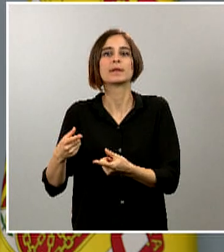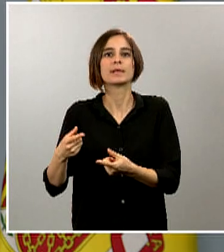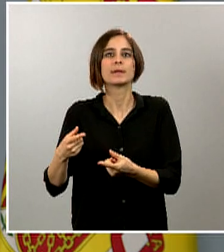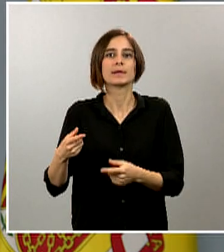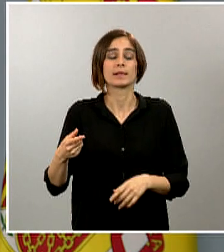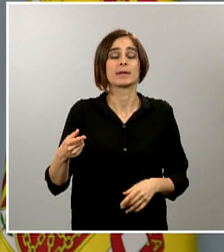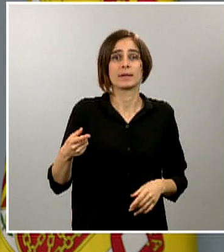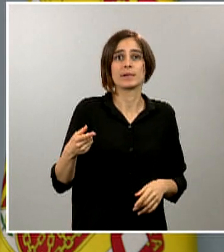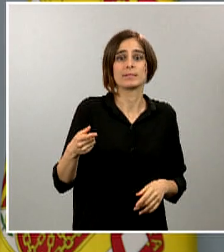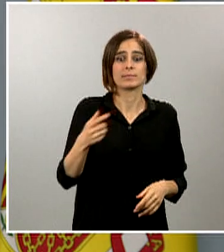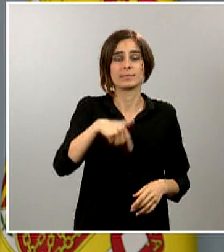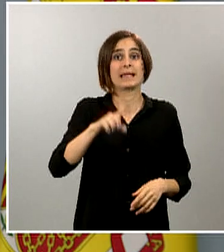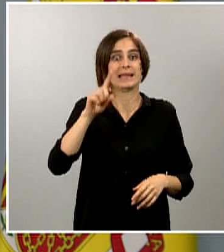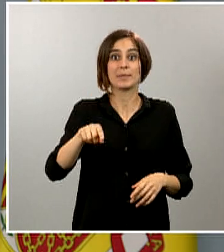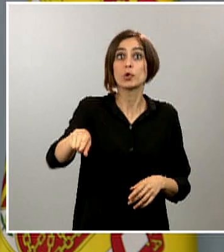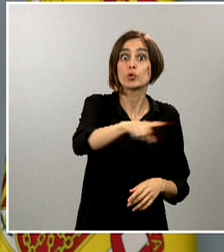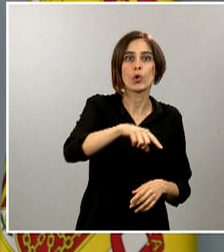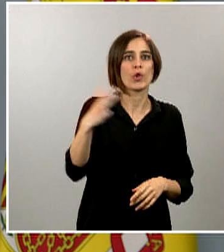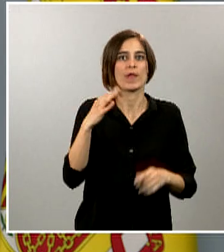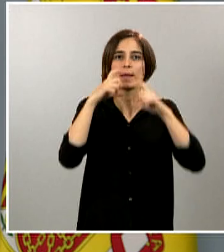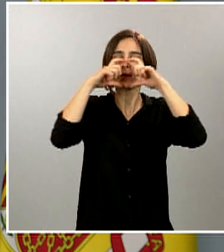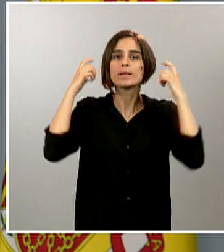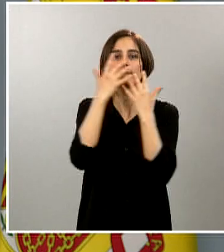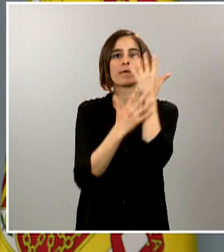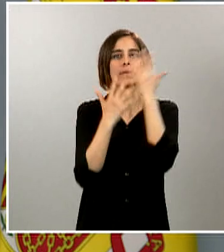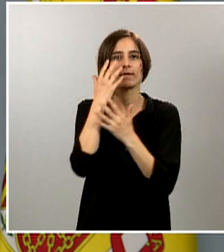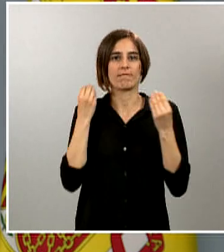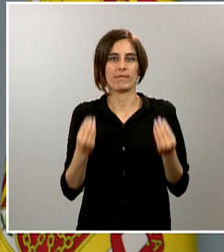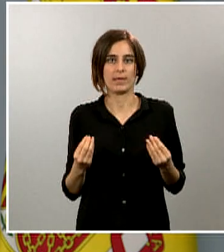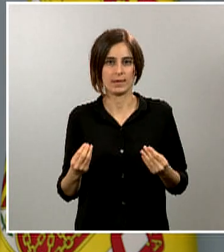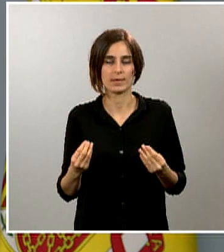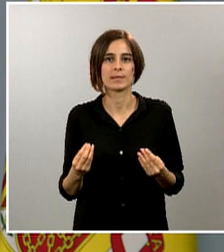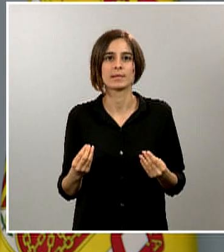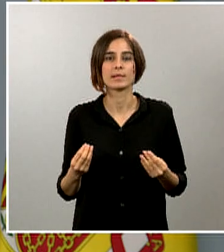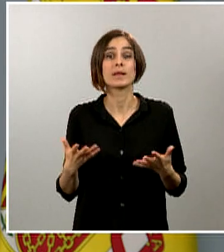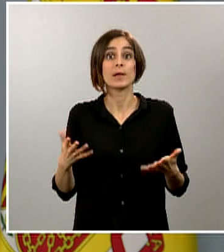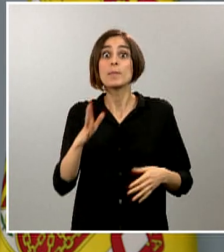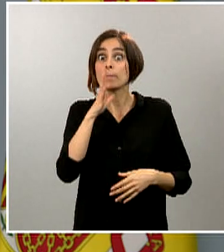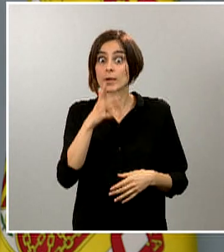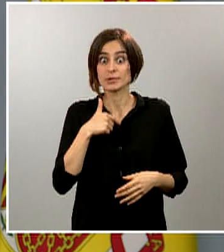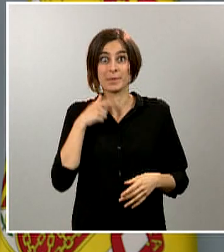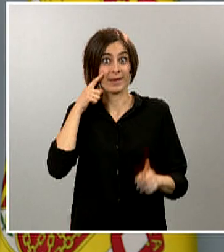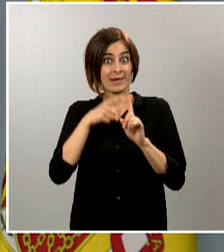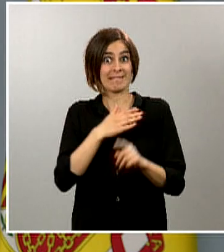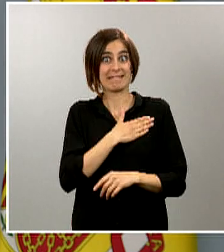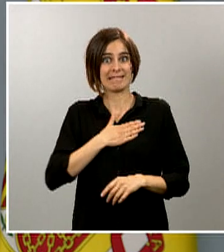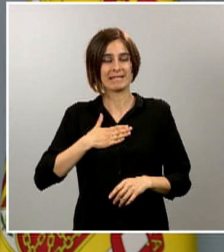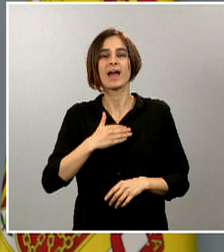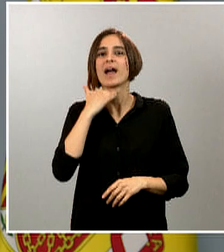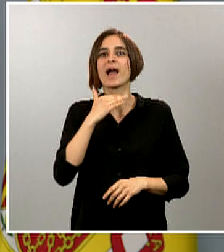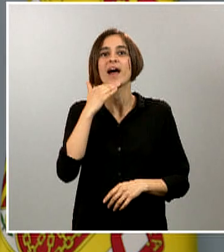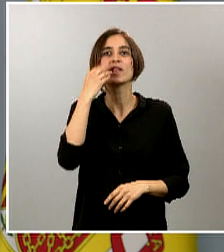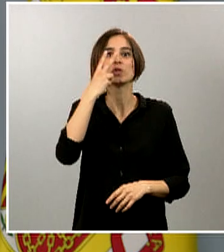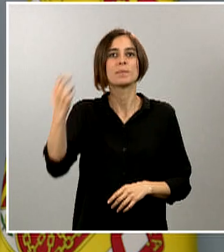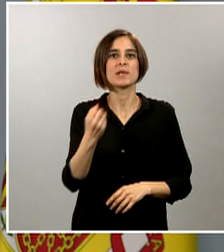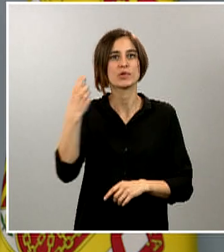de protección necesarios y precisos. En esos términos ya hemos repartido casi 2,5 millones de mascarillas